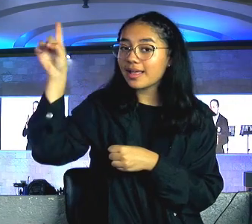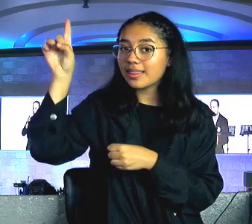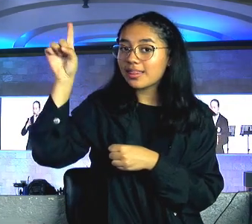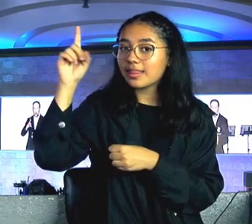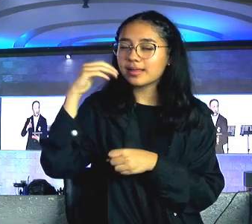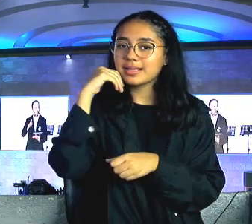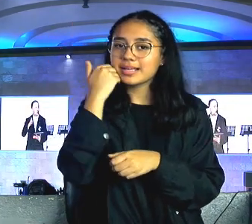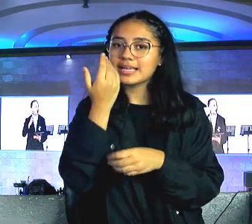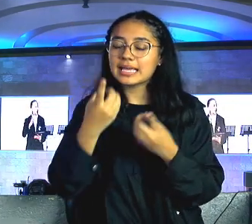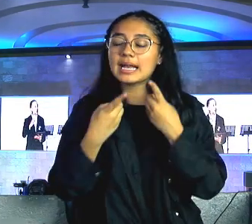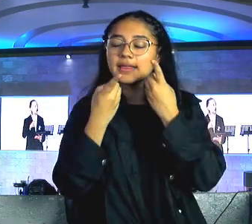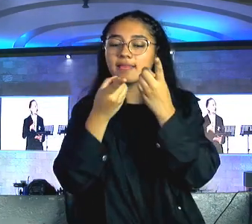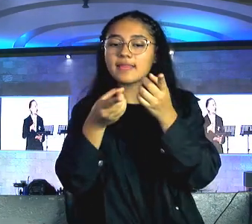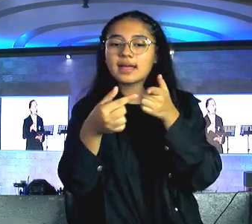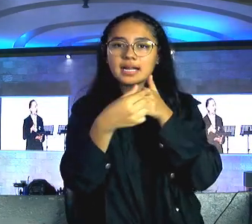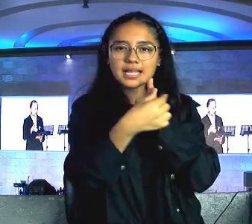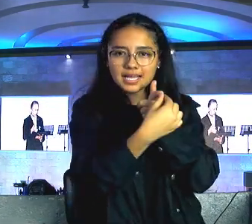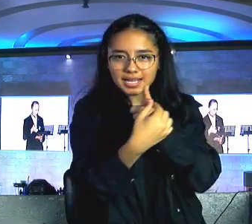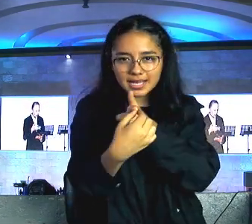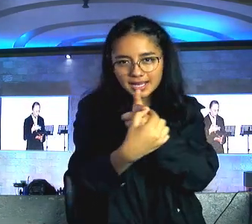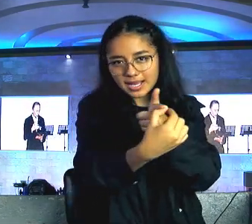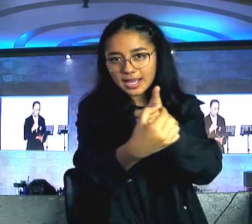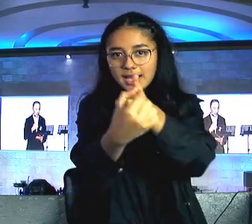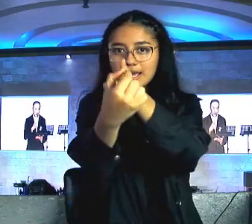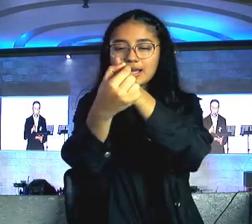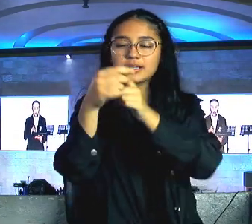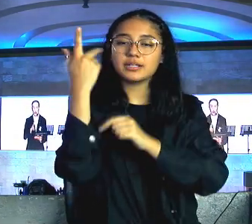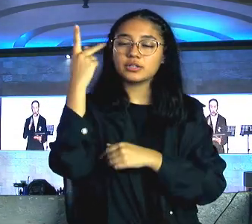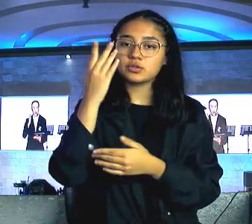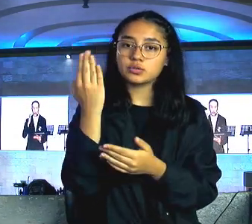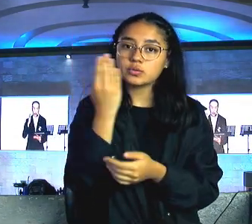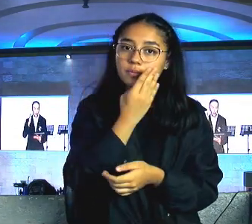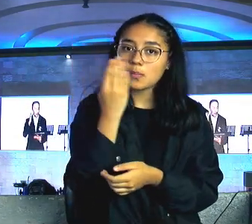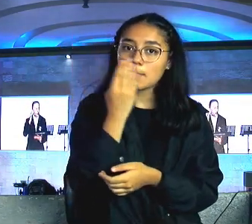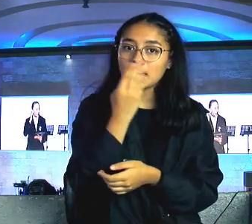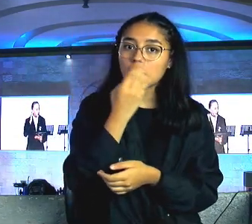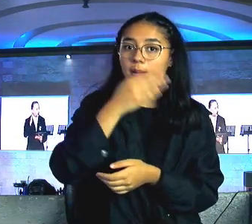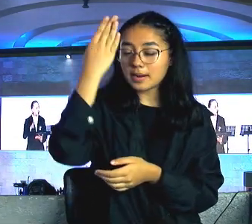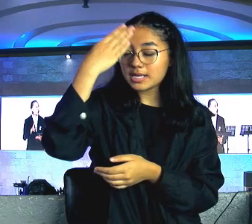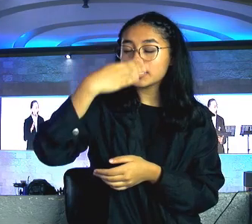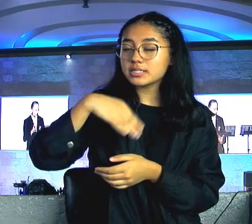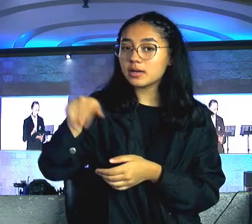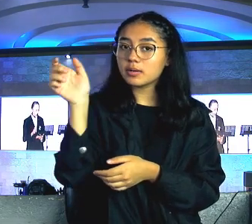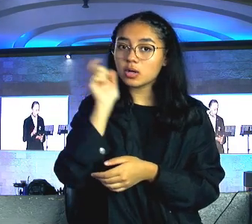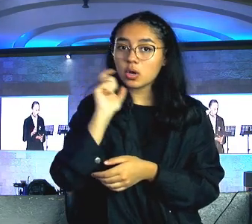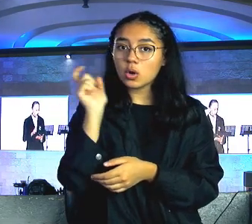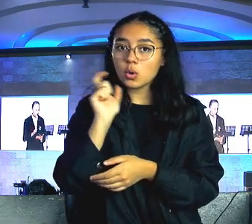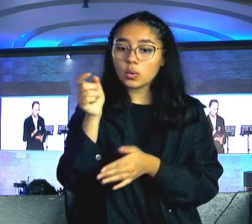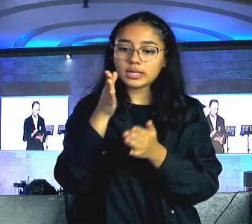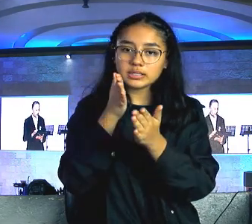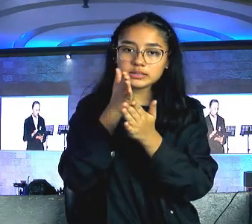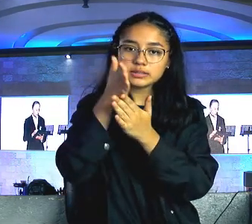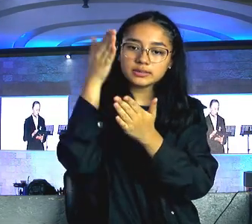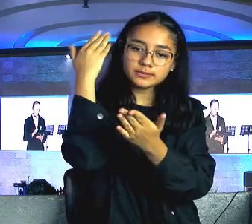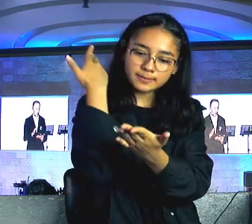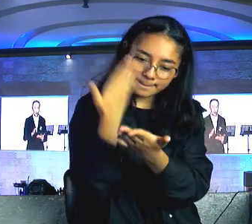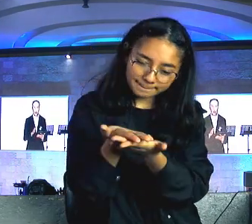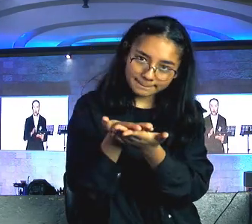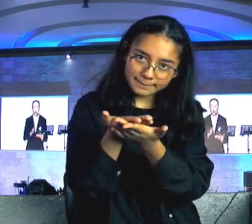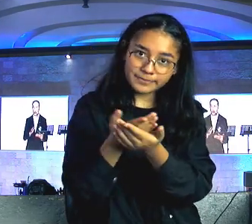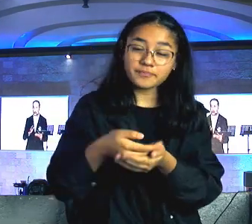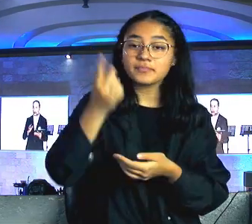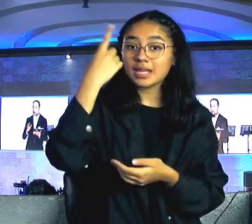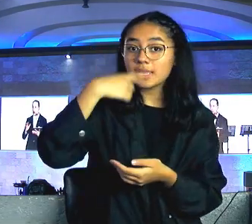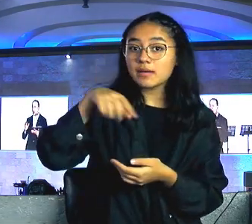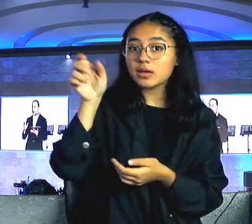darte instrucciones a través de su palabra, porque Él sabe cuando tú vas camino derechito a una desgracia, o sabe cuando tú